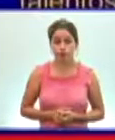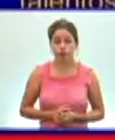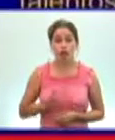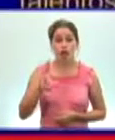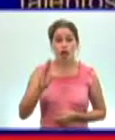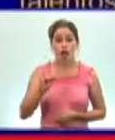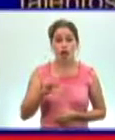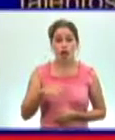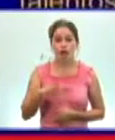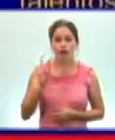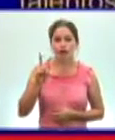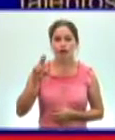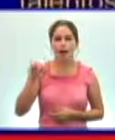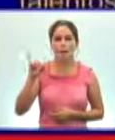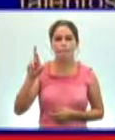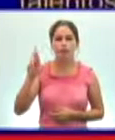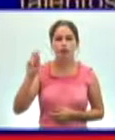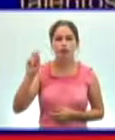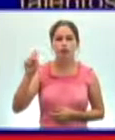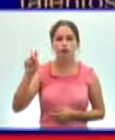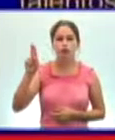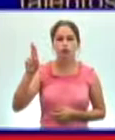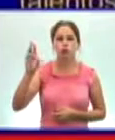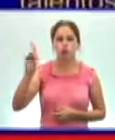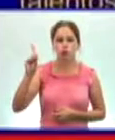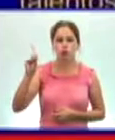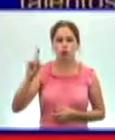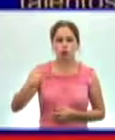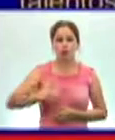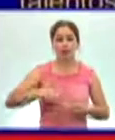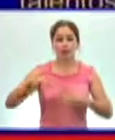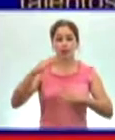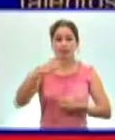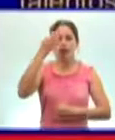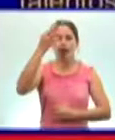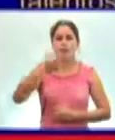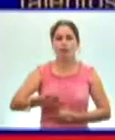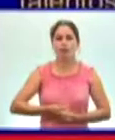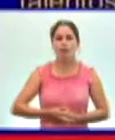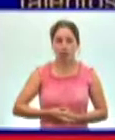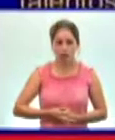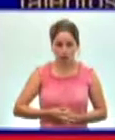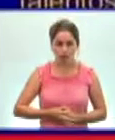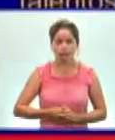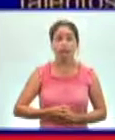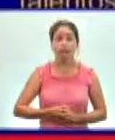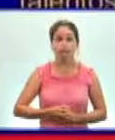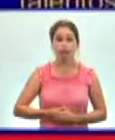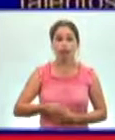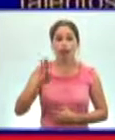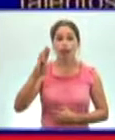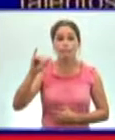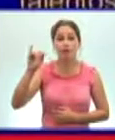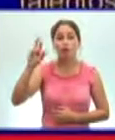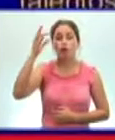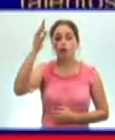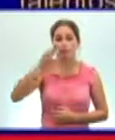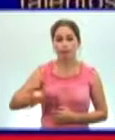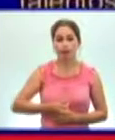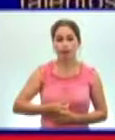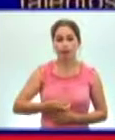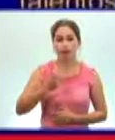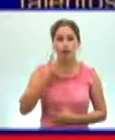la virtud. La grandeza está en la verdad y la verdad es la virtud. La virtud es la verdad. Reconocer la virtud